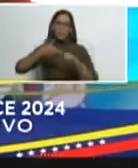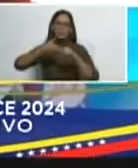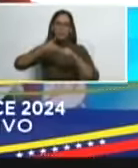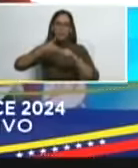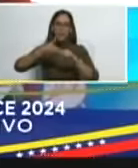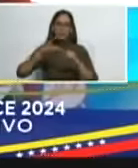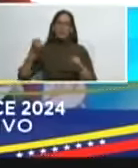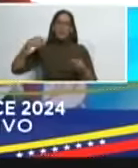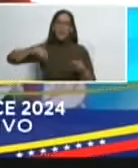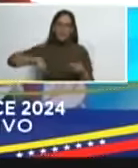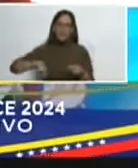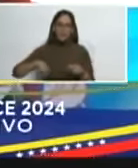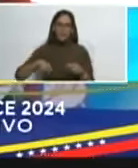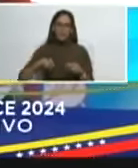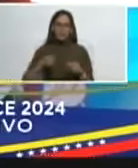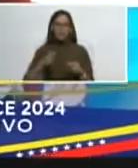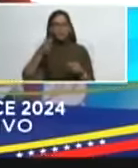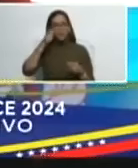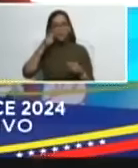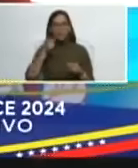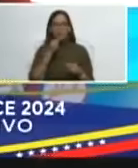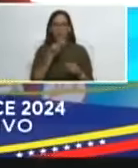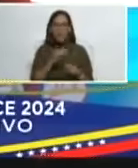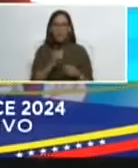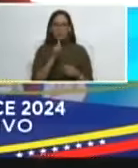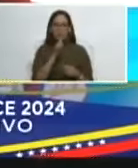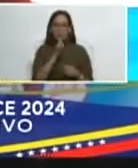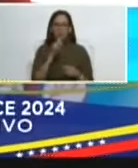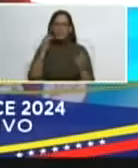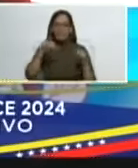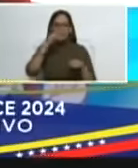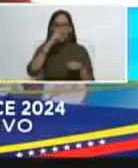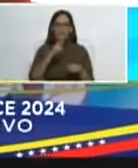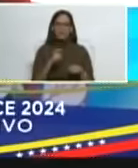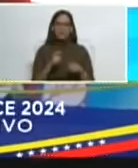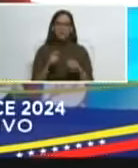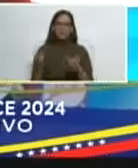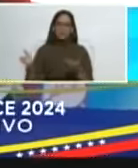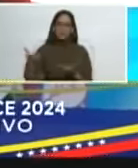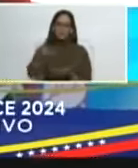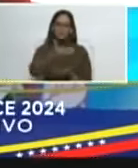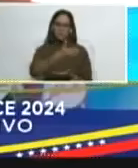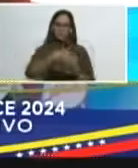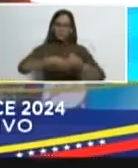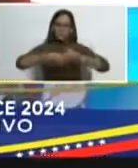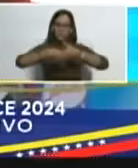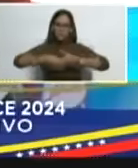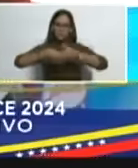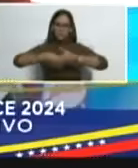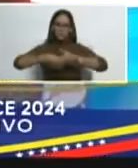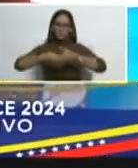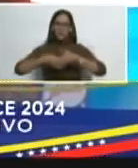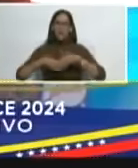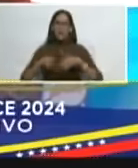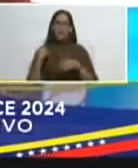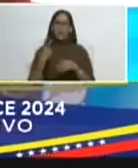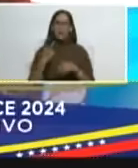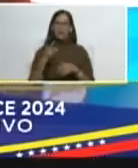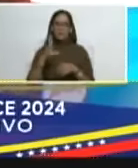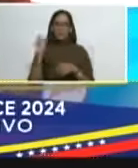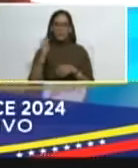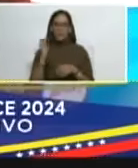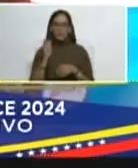los ingresos fiscales, que una buena noticia, presidente, es que este año la recaudación tributaria en relación al primer trimestre